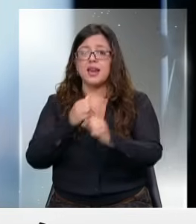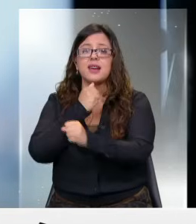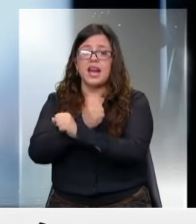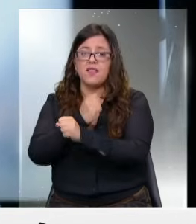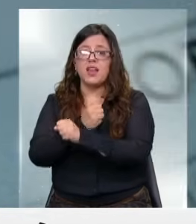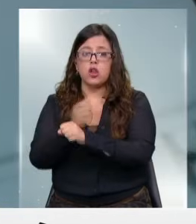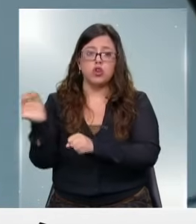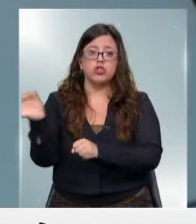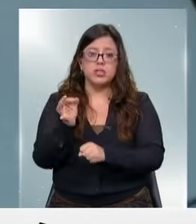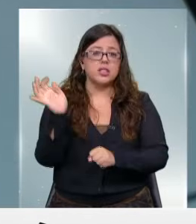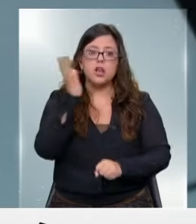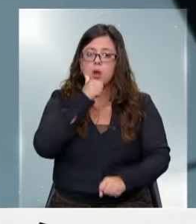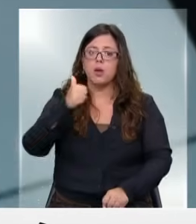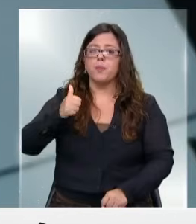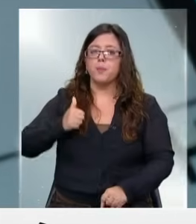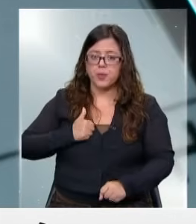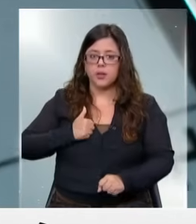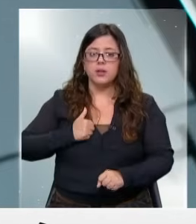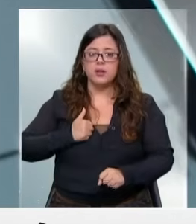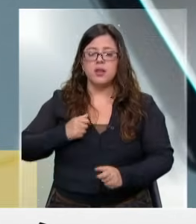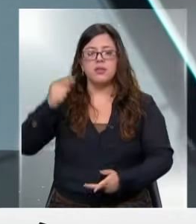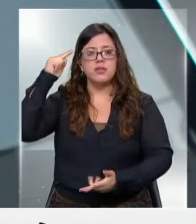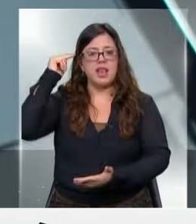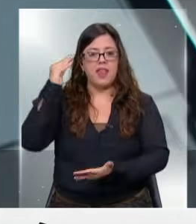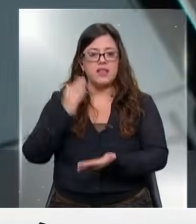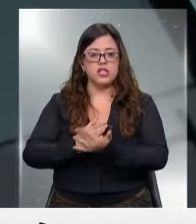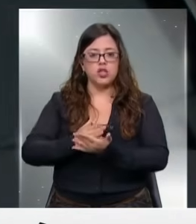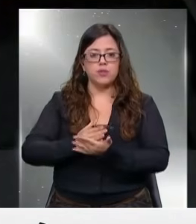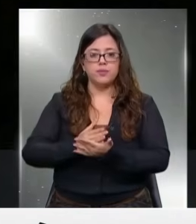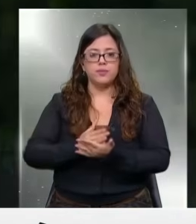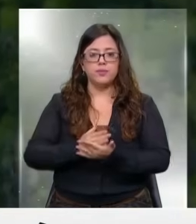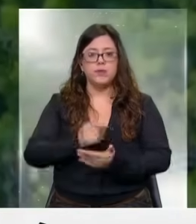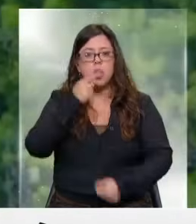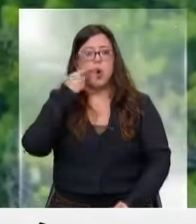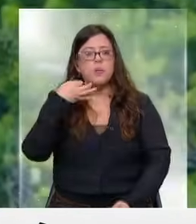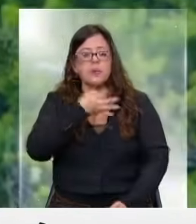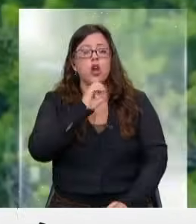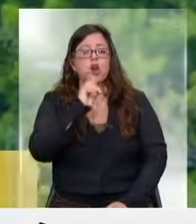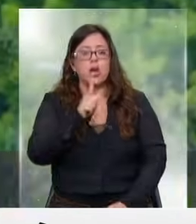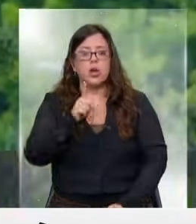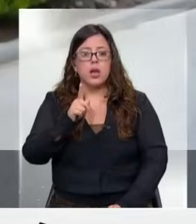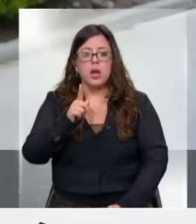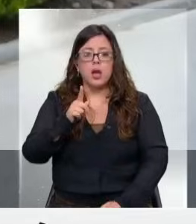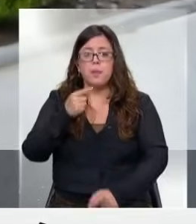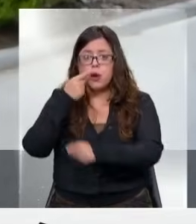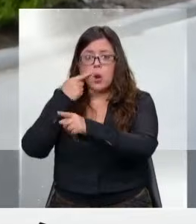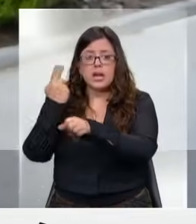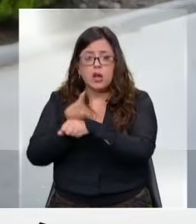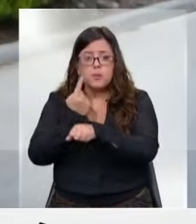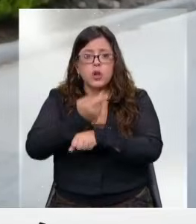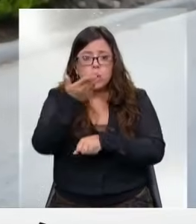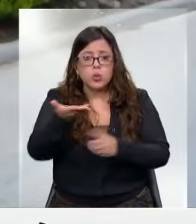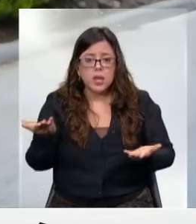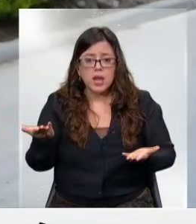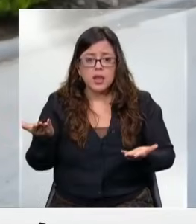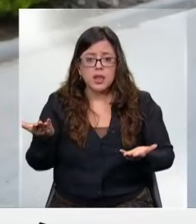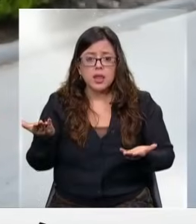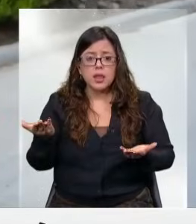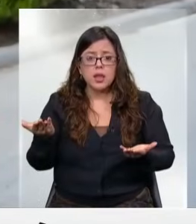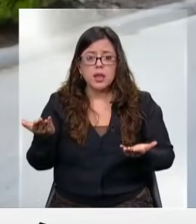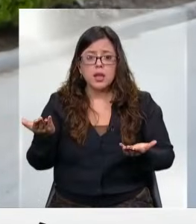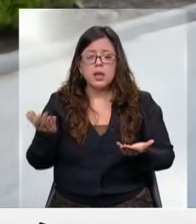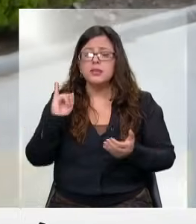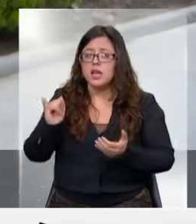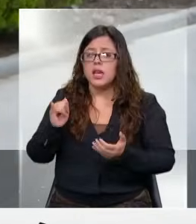el incumplimiento de su medida cautelar. Ya, vale. Ah, pero es él el que está hablando con usted. Sí. ¿Y no puedo hacerle una